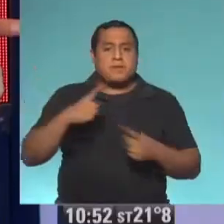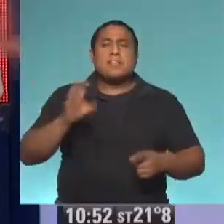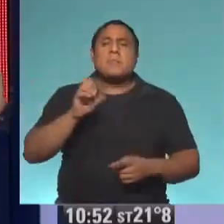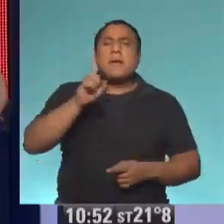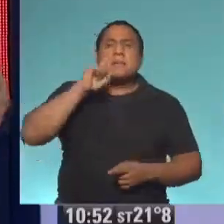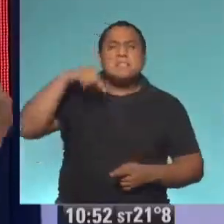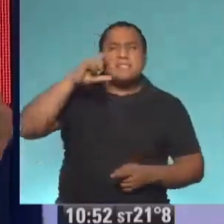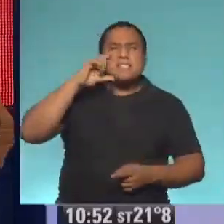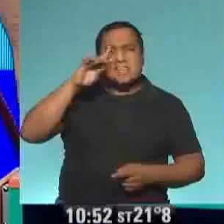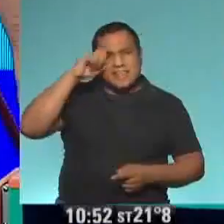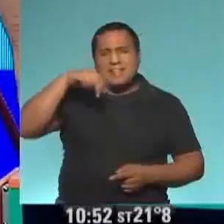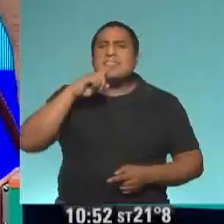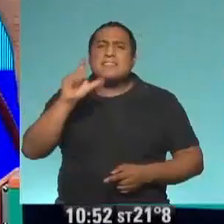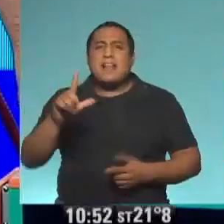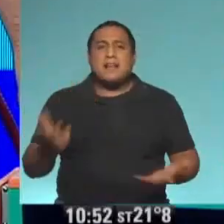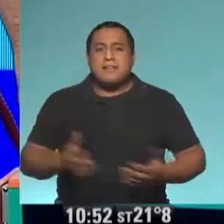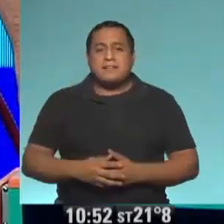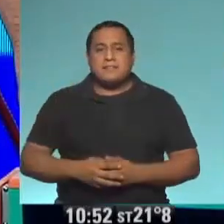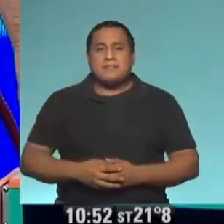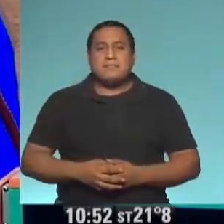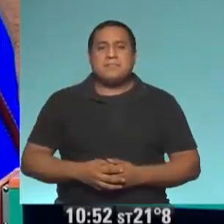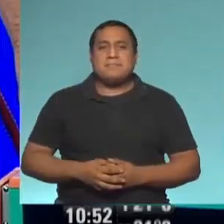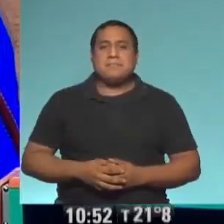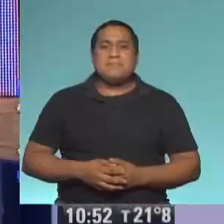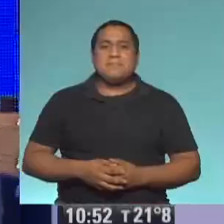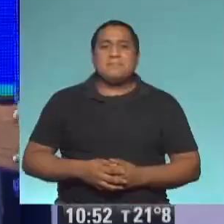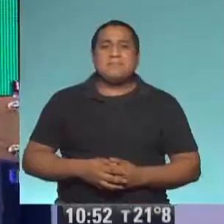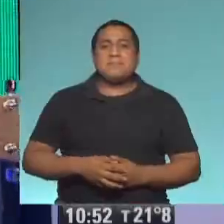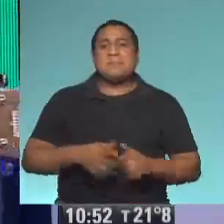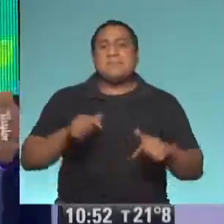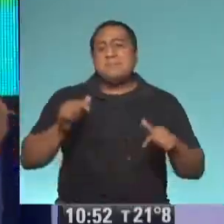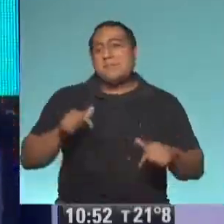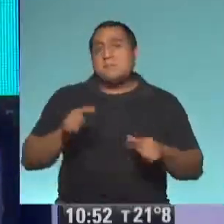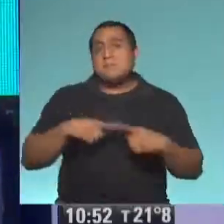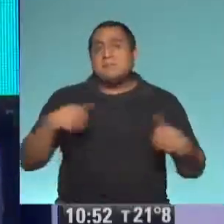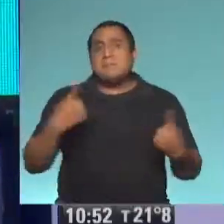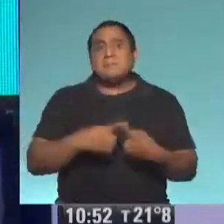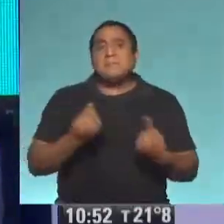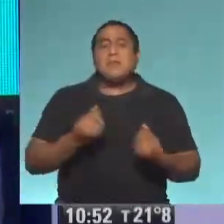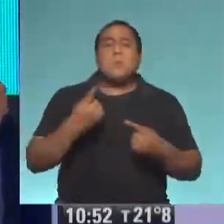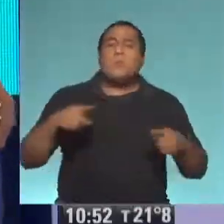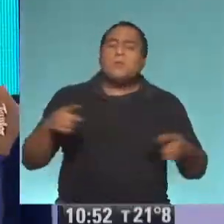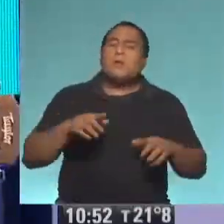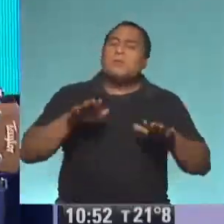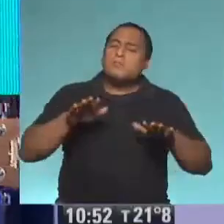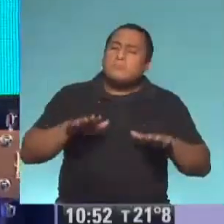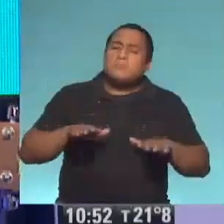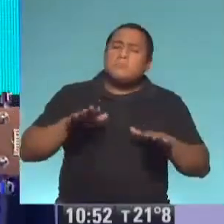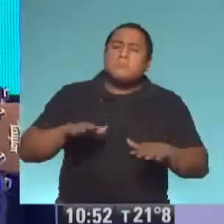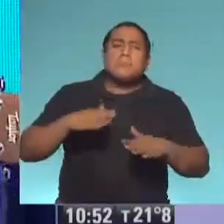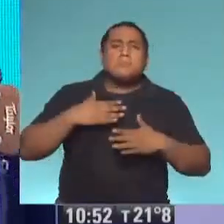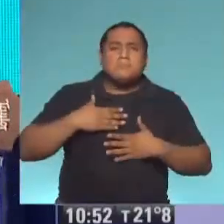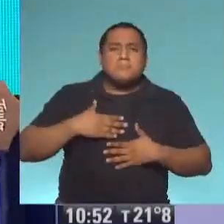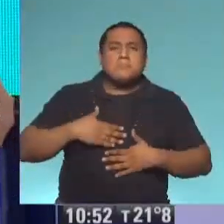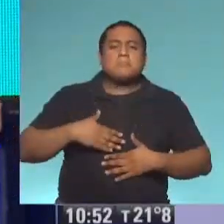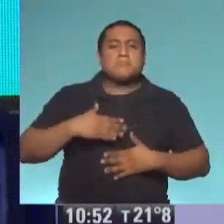llama. Sonorizamos poemas. Exactamente. Entonces esta música que vamos a tener que hacer tiene que ser una música muy despacito, muy tranqui. Tiene